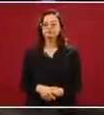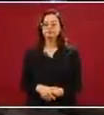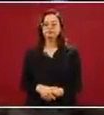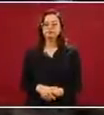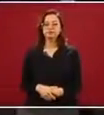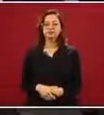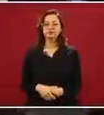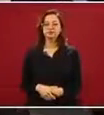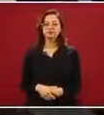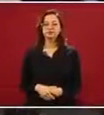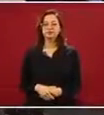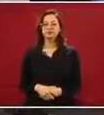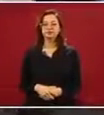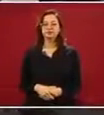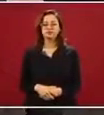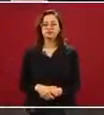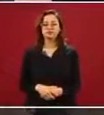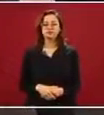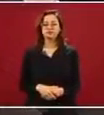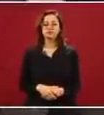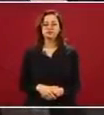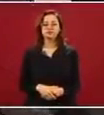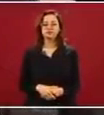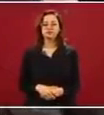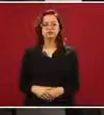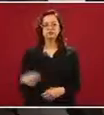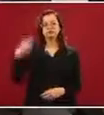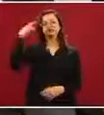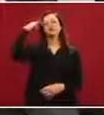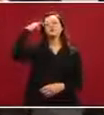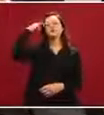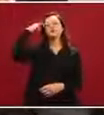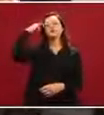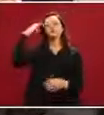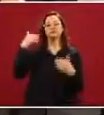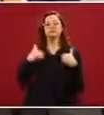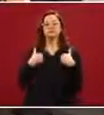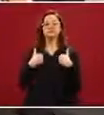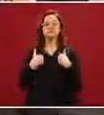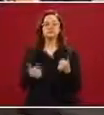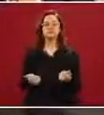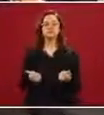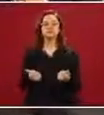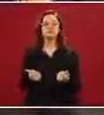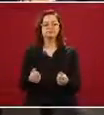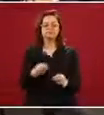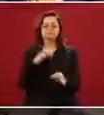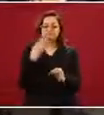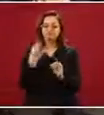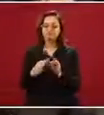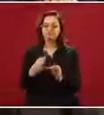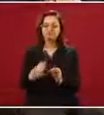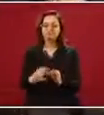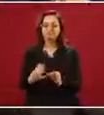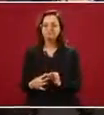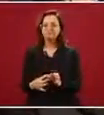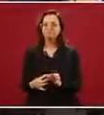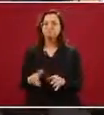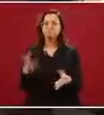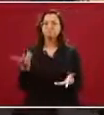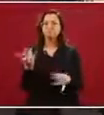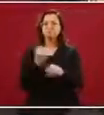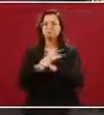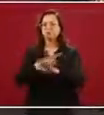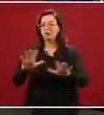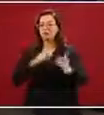actuar de manera consciente, no caer en la